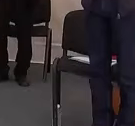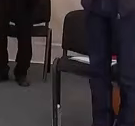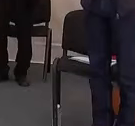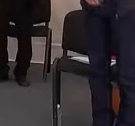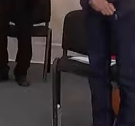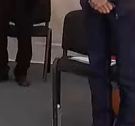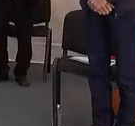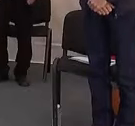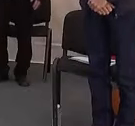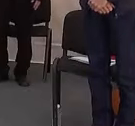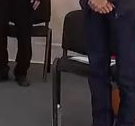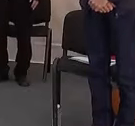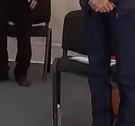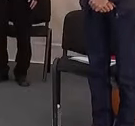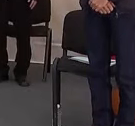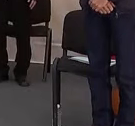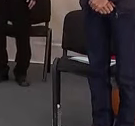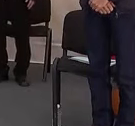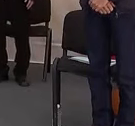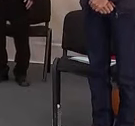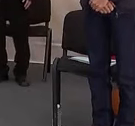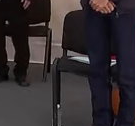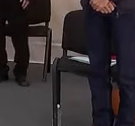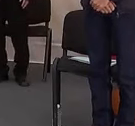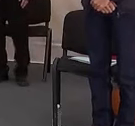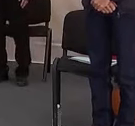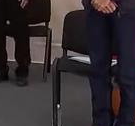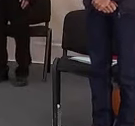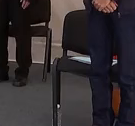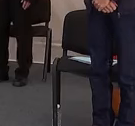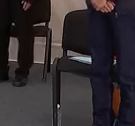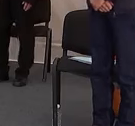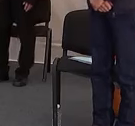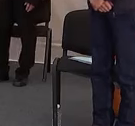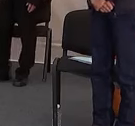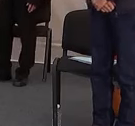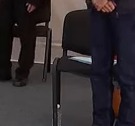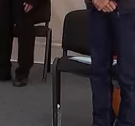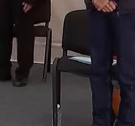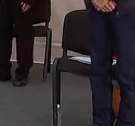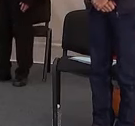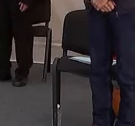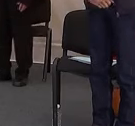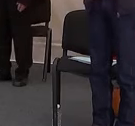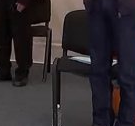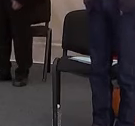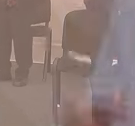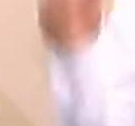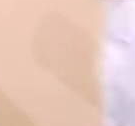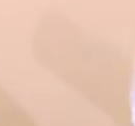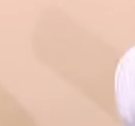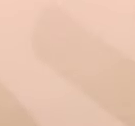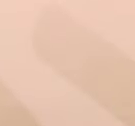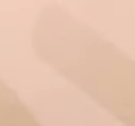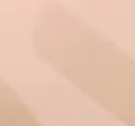El director general del Instituto Nacional de Antropología e Historia, Diego Prieto Hernández.